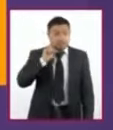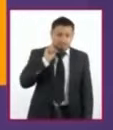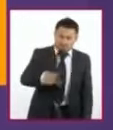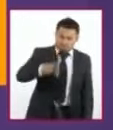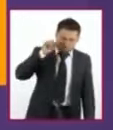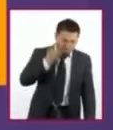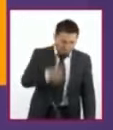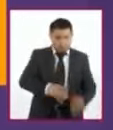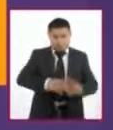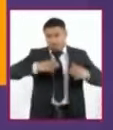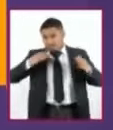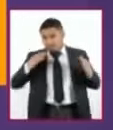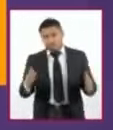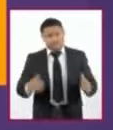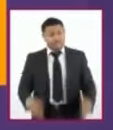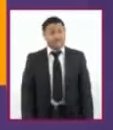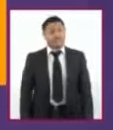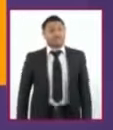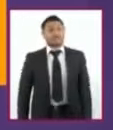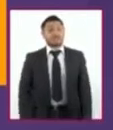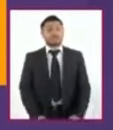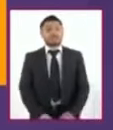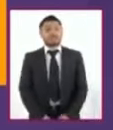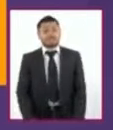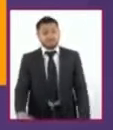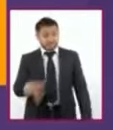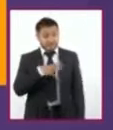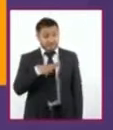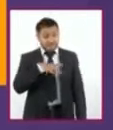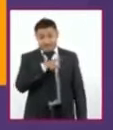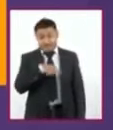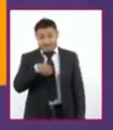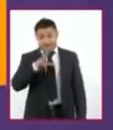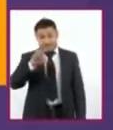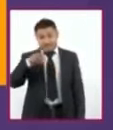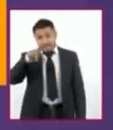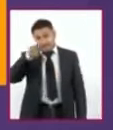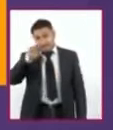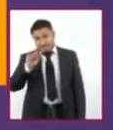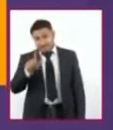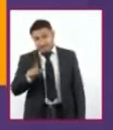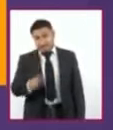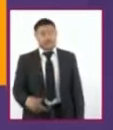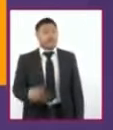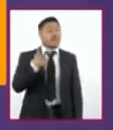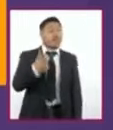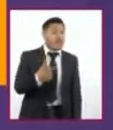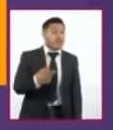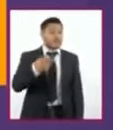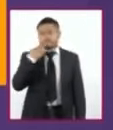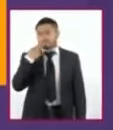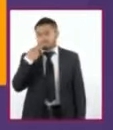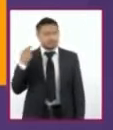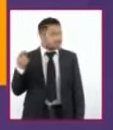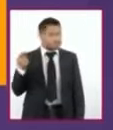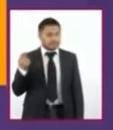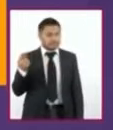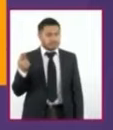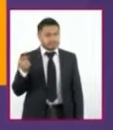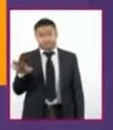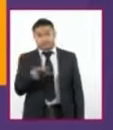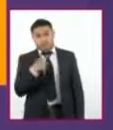distancia del eje de simetría. ¿Presenta simetría central? Inciso G, no lo son, porque los